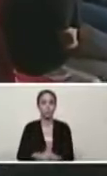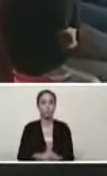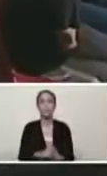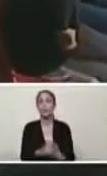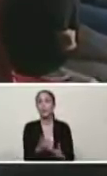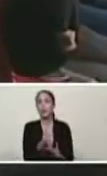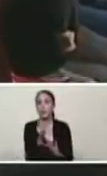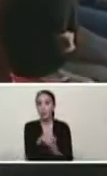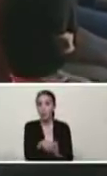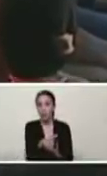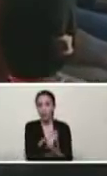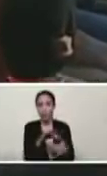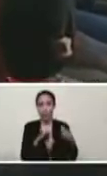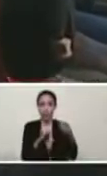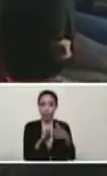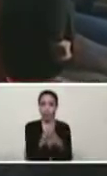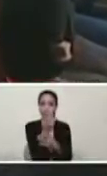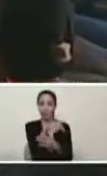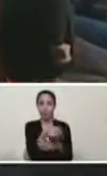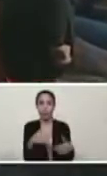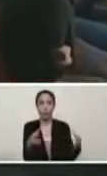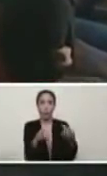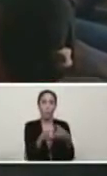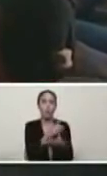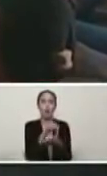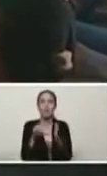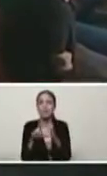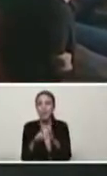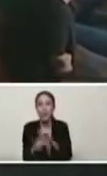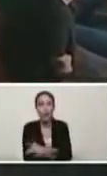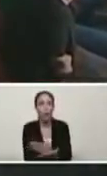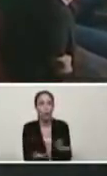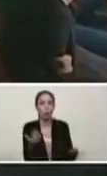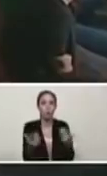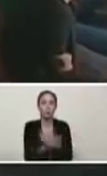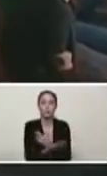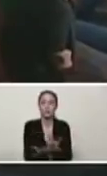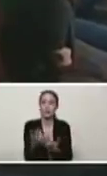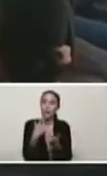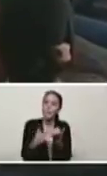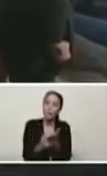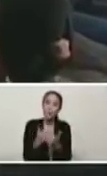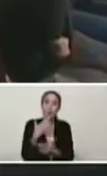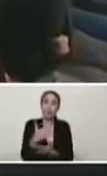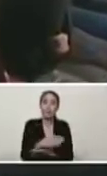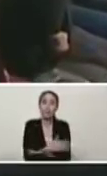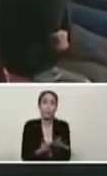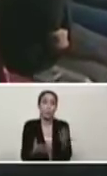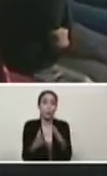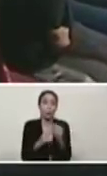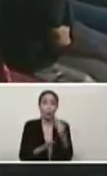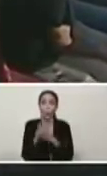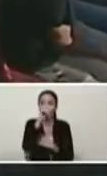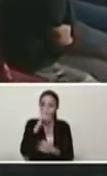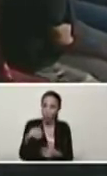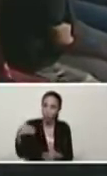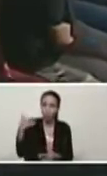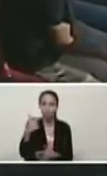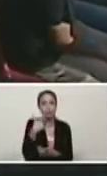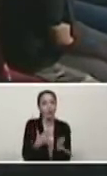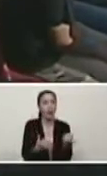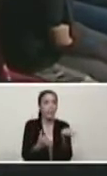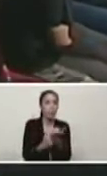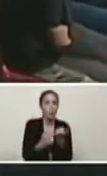federación y estos estudiantes universitarios, la Federación de Educación Media, presidente, le agradece la inversión inversión que usted en estos 4 años ha seguido haciendo